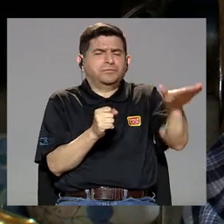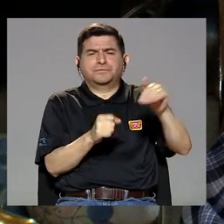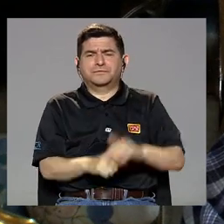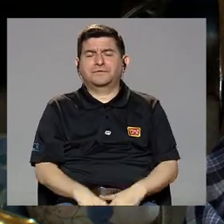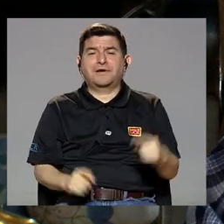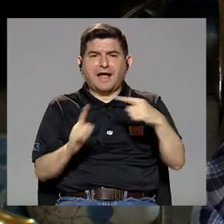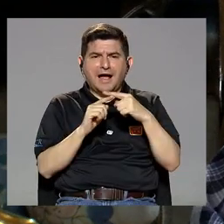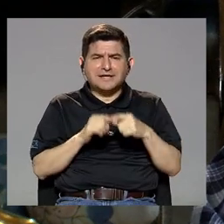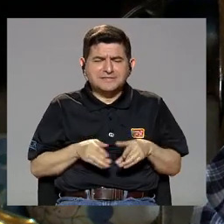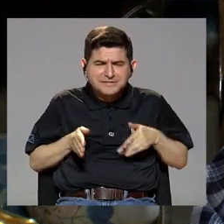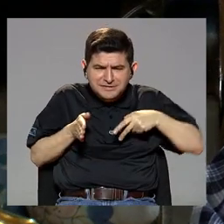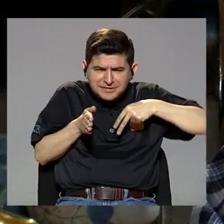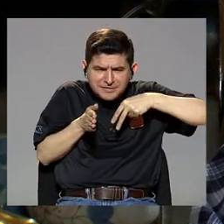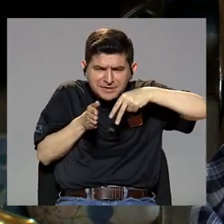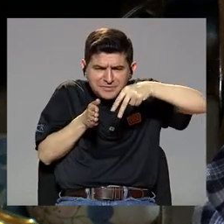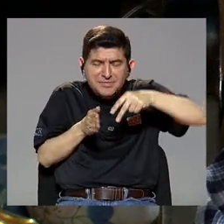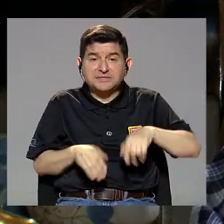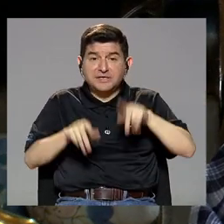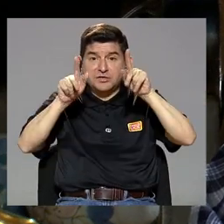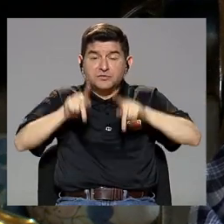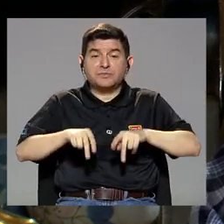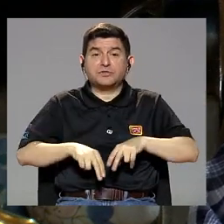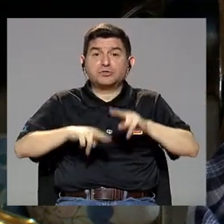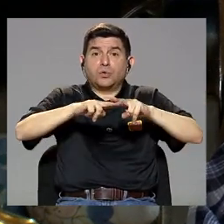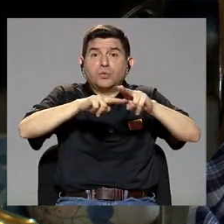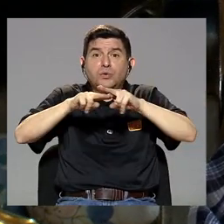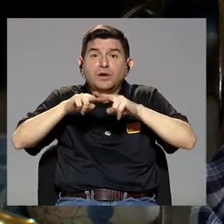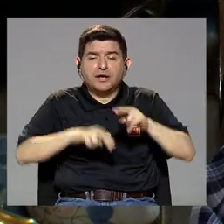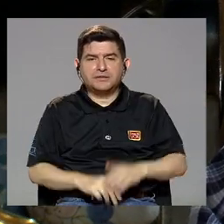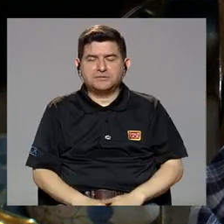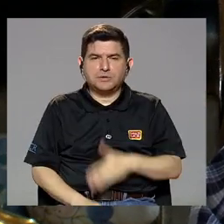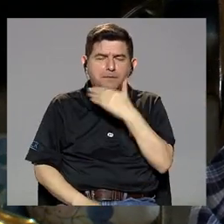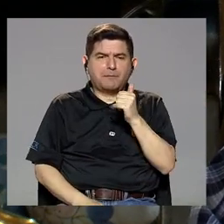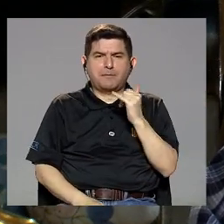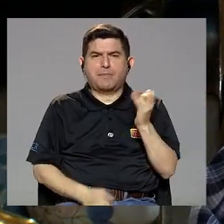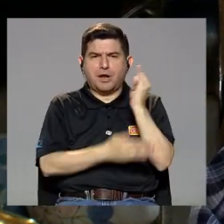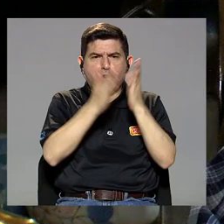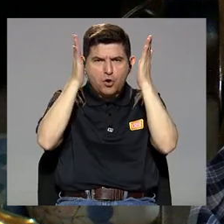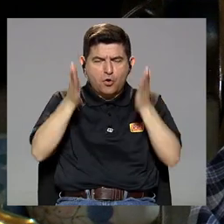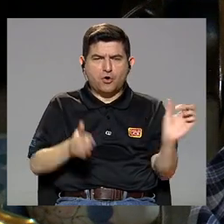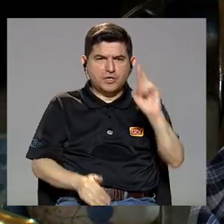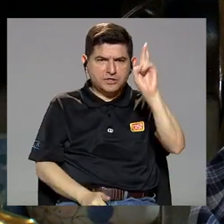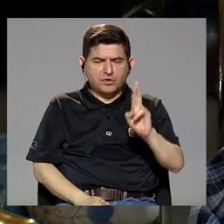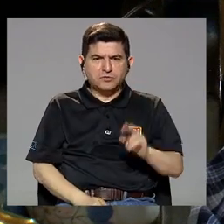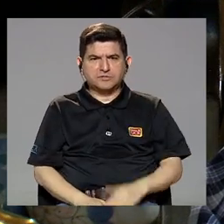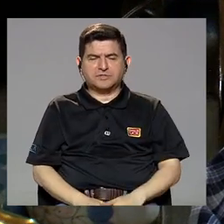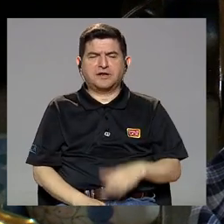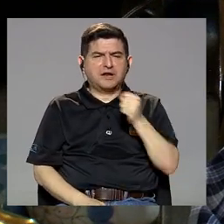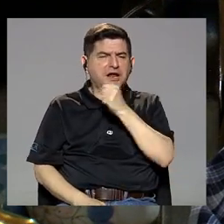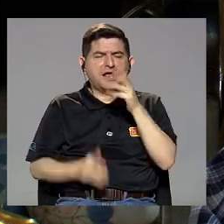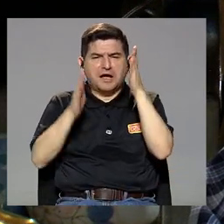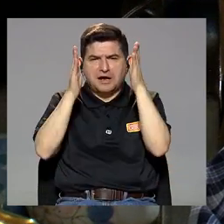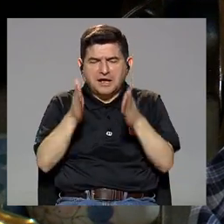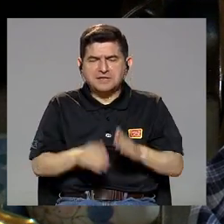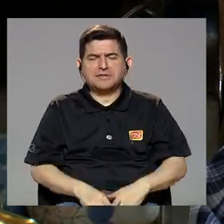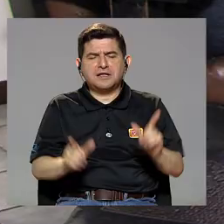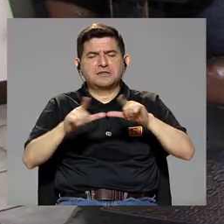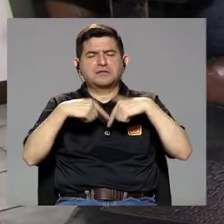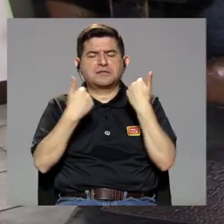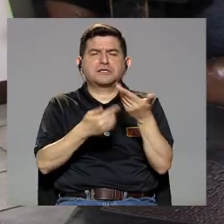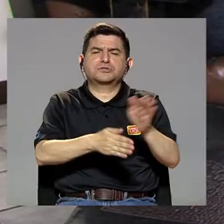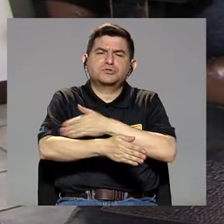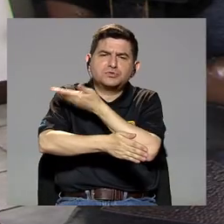los pasillos se sentaba la gente llegaban los mejores artistas que habían en costa rica en cantantes orquestas